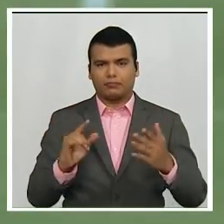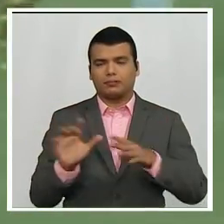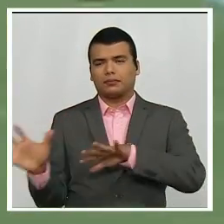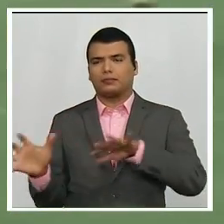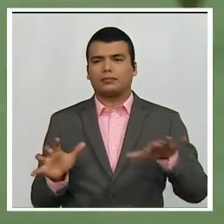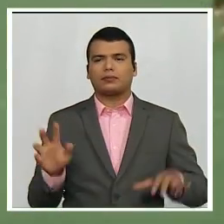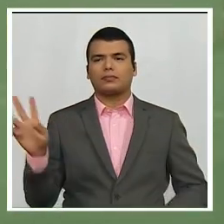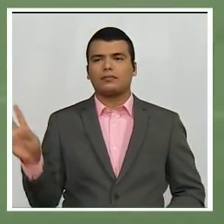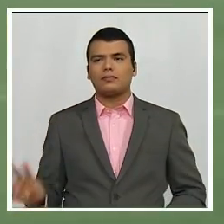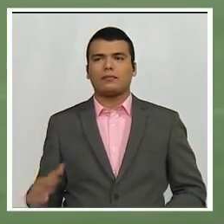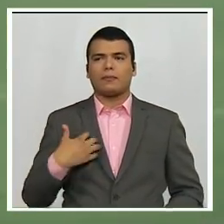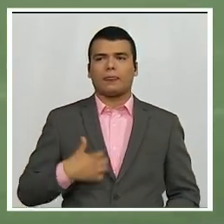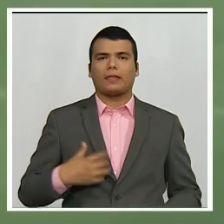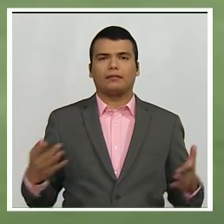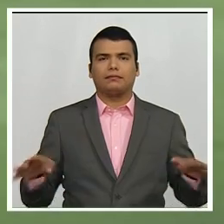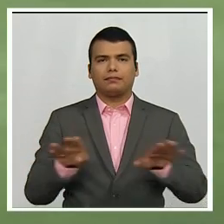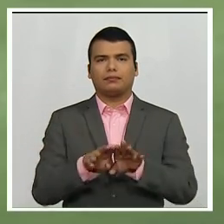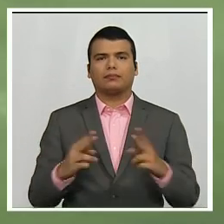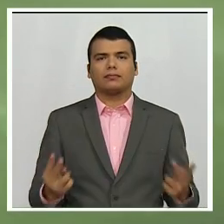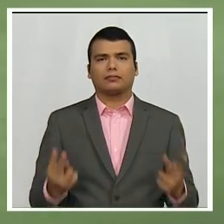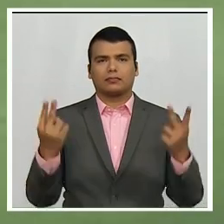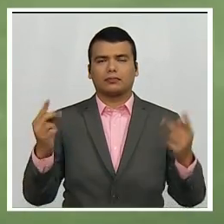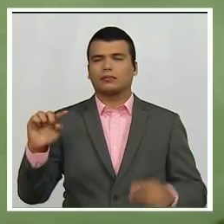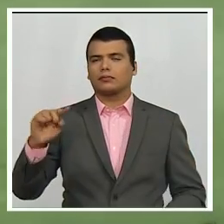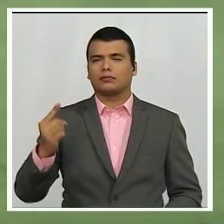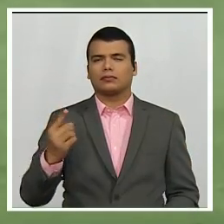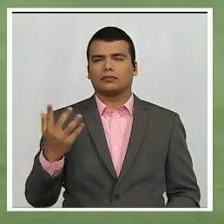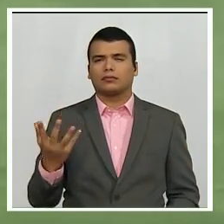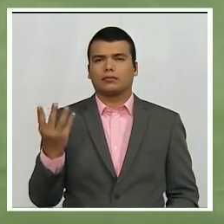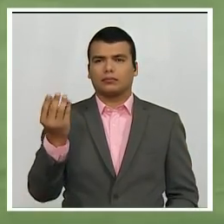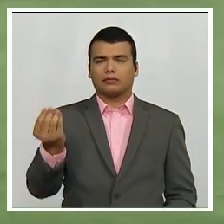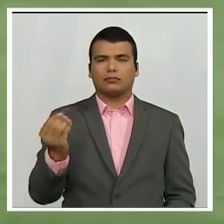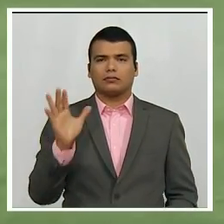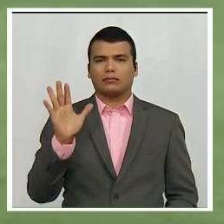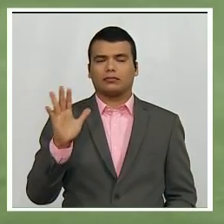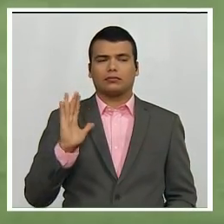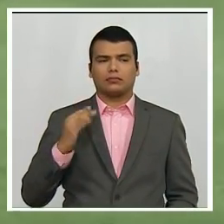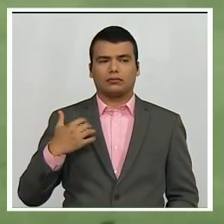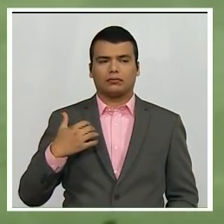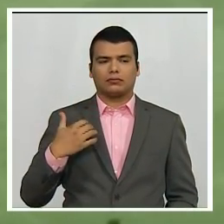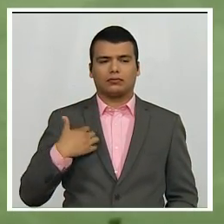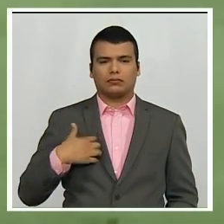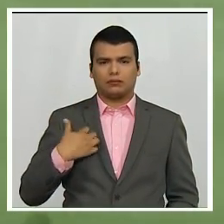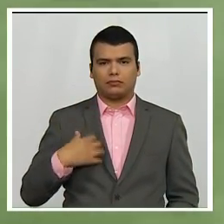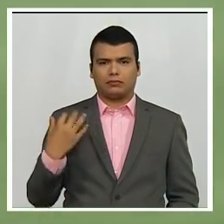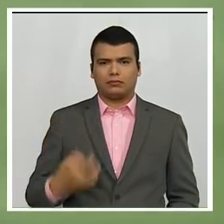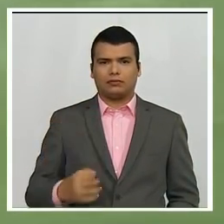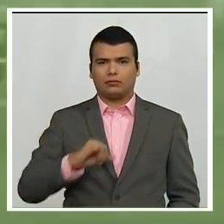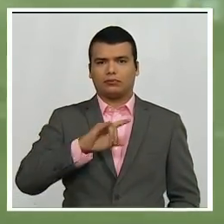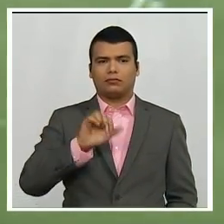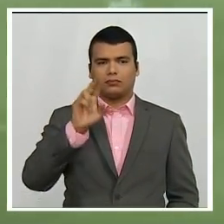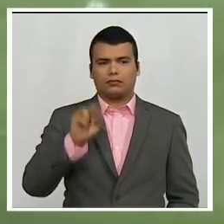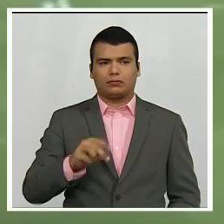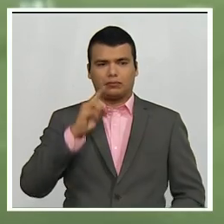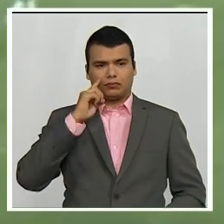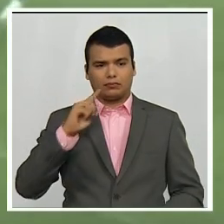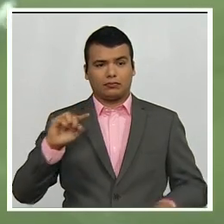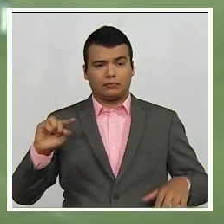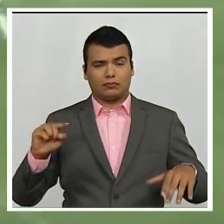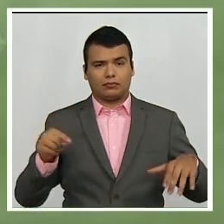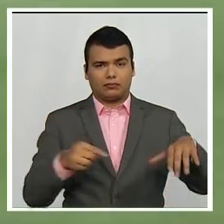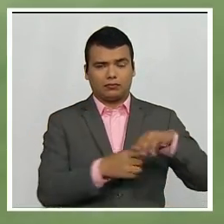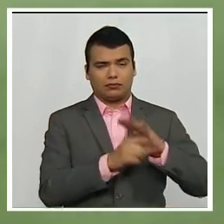argentina empataron 2 por 2 la primera anotación fue para el cuadro local por intermedio de juan quien venció al arquero